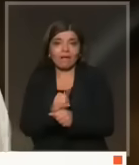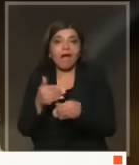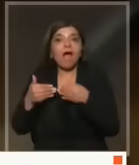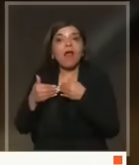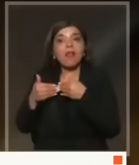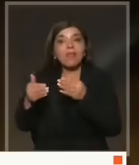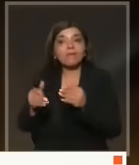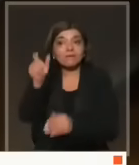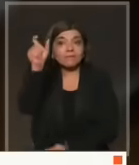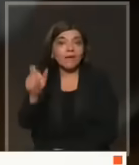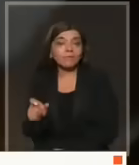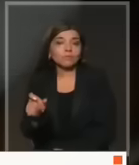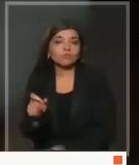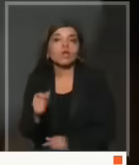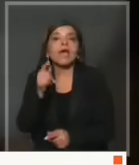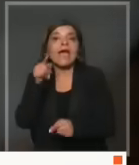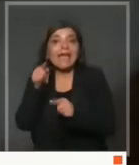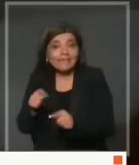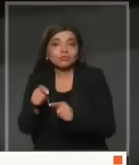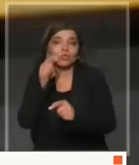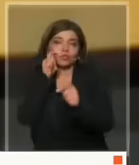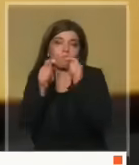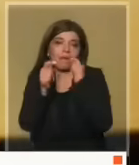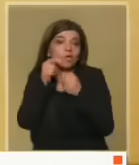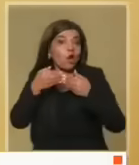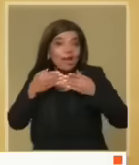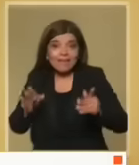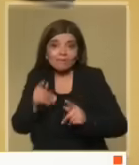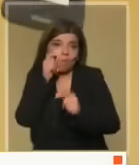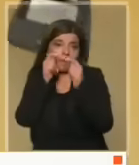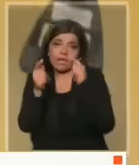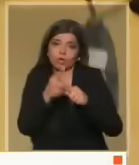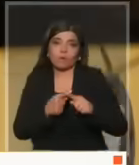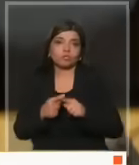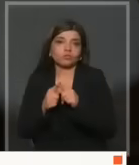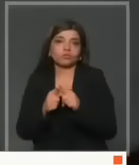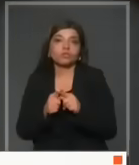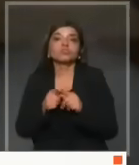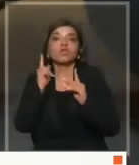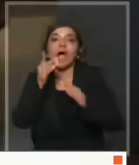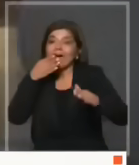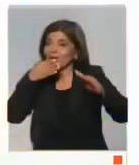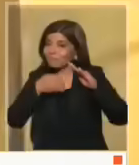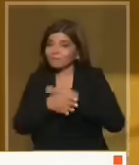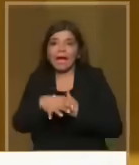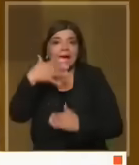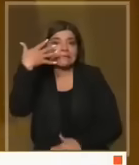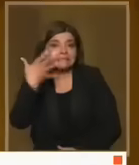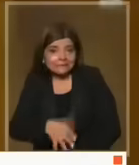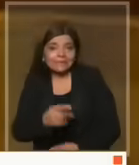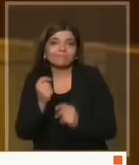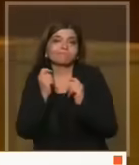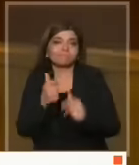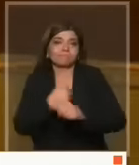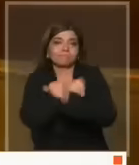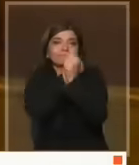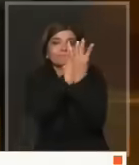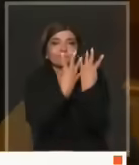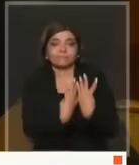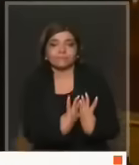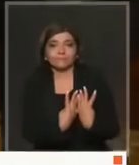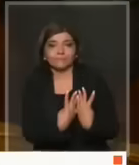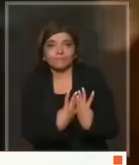imputada constituye un peligro real y concreto para la seguridad de la sociedad y ordeno su ingreso en prisión preventiva. Una imagen de la que había